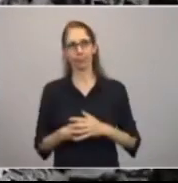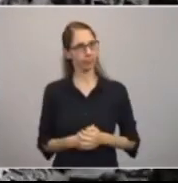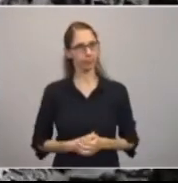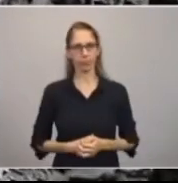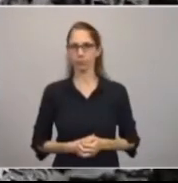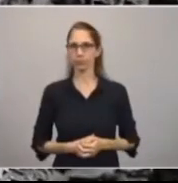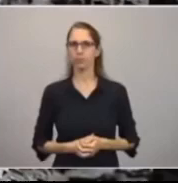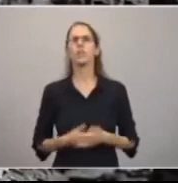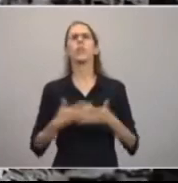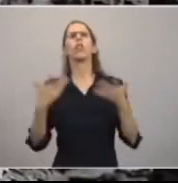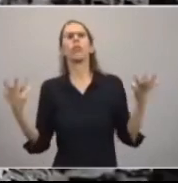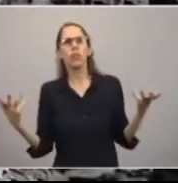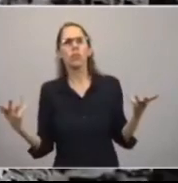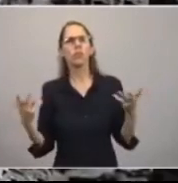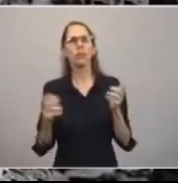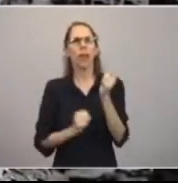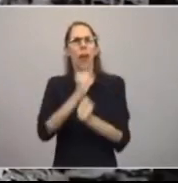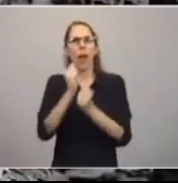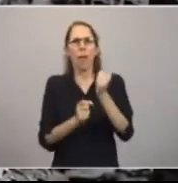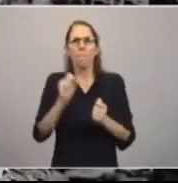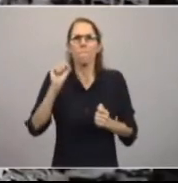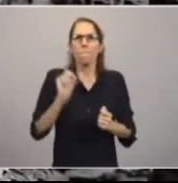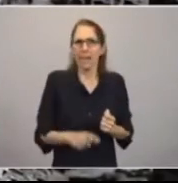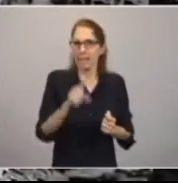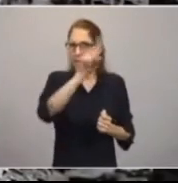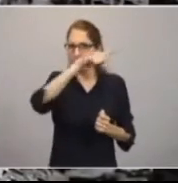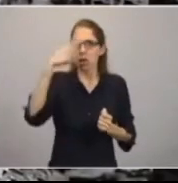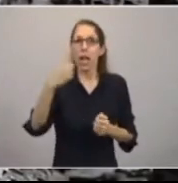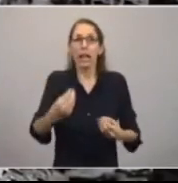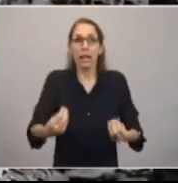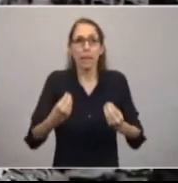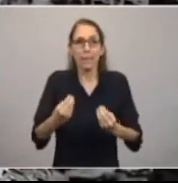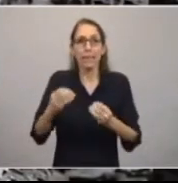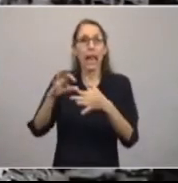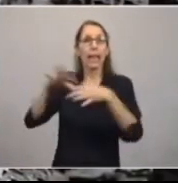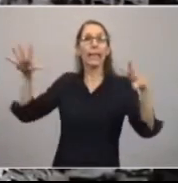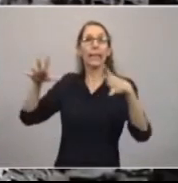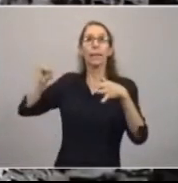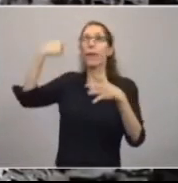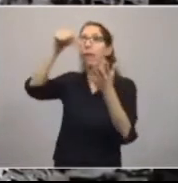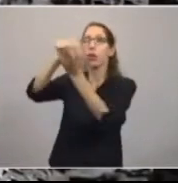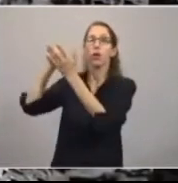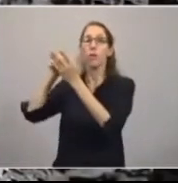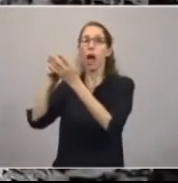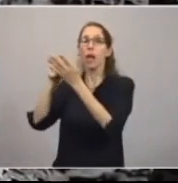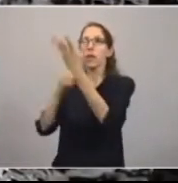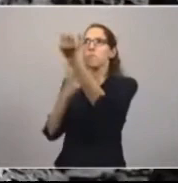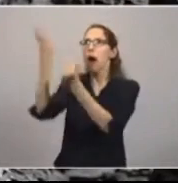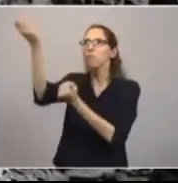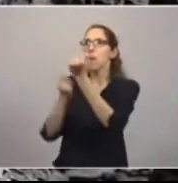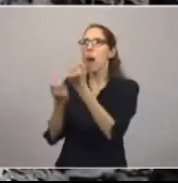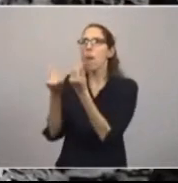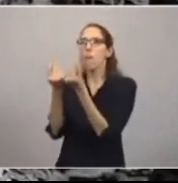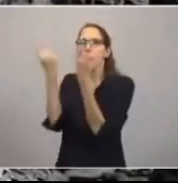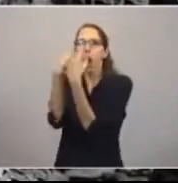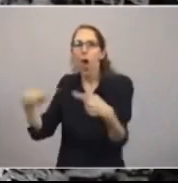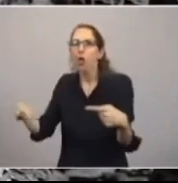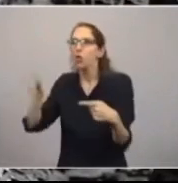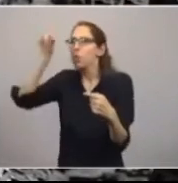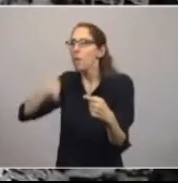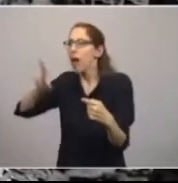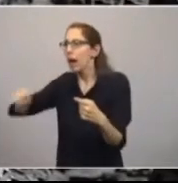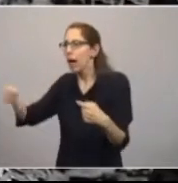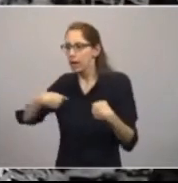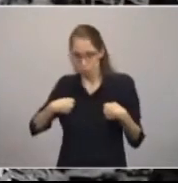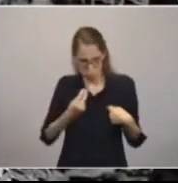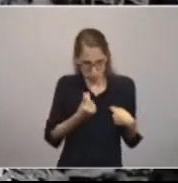Entonces, ¿qué le pasa a un empresario nacional? Le abren las importaciones, entonces empiezan a penetrar productos que al principio son más baratos que